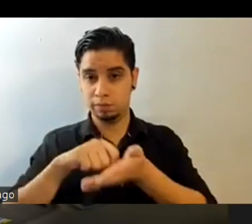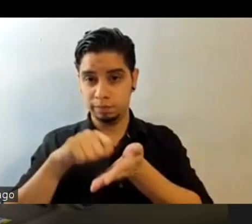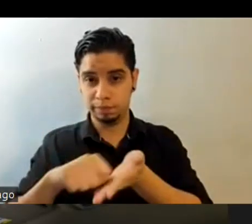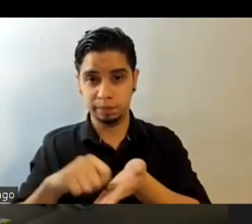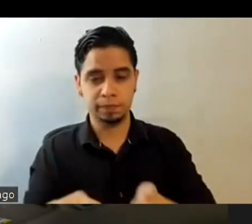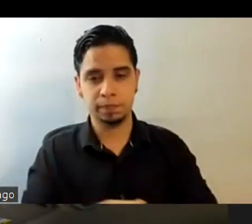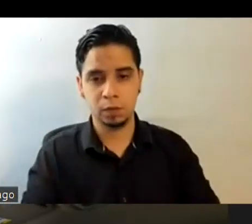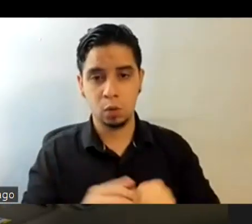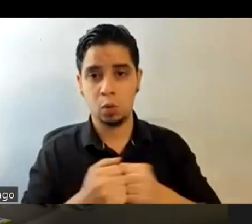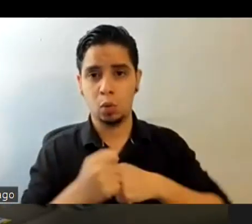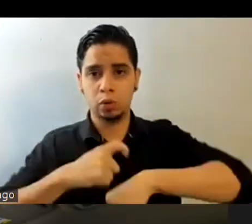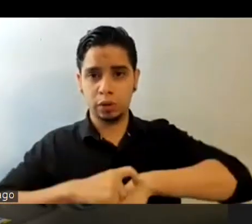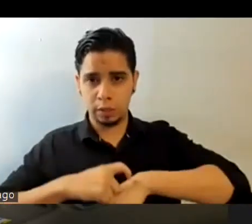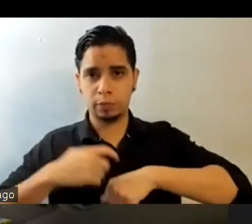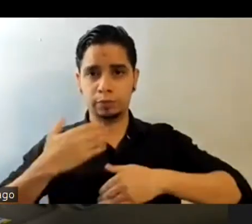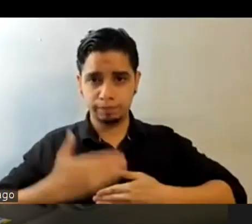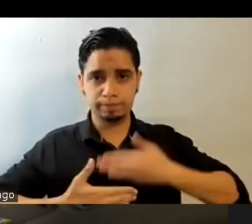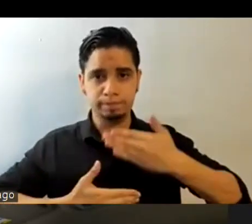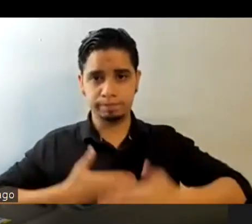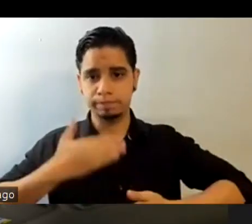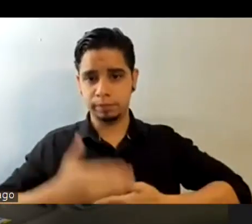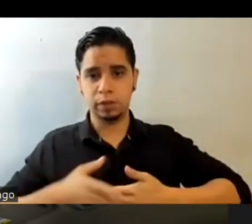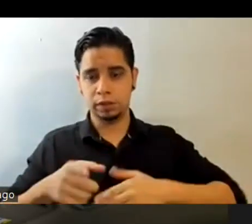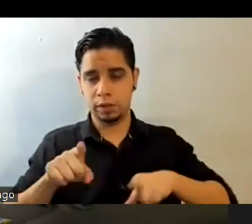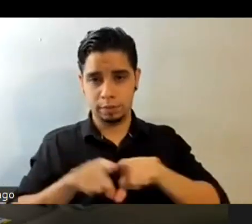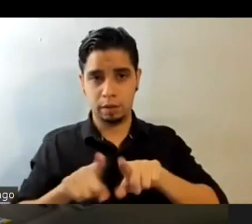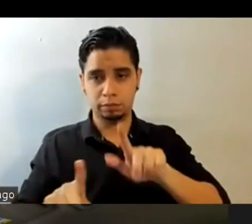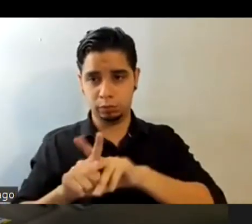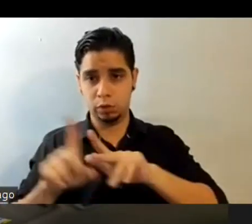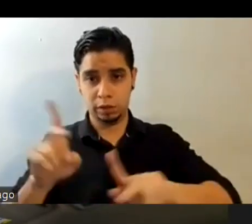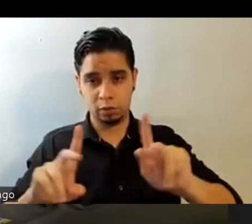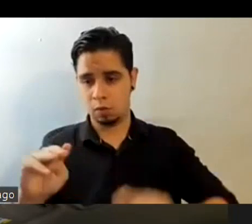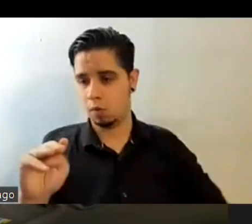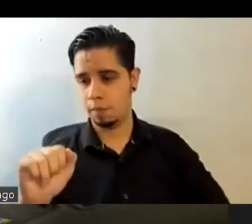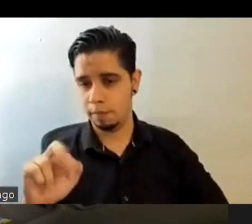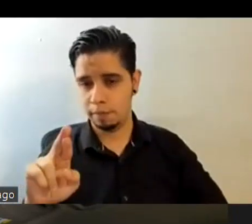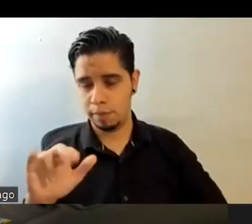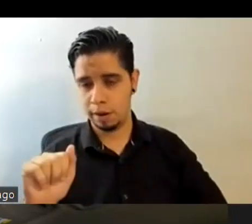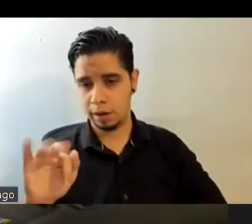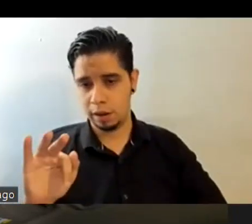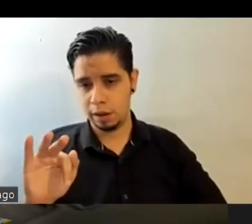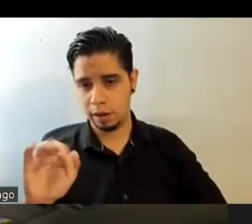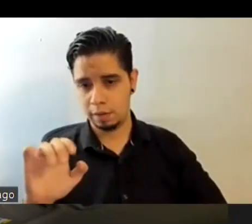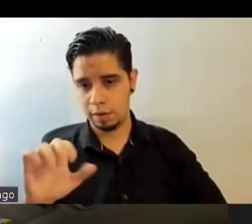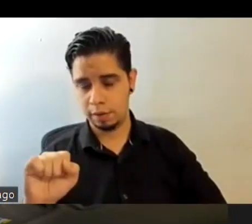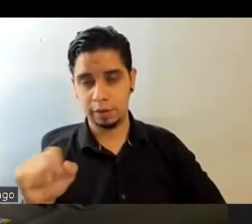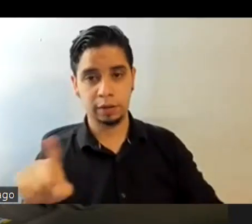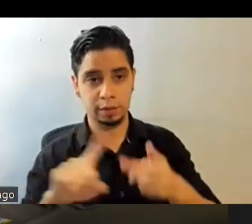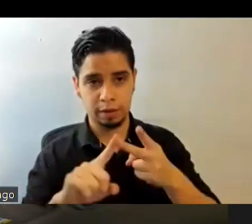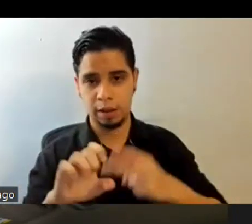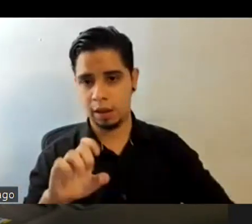tiempo, surgieron algunas personas como Mayra Santos Febres y la editorial SM,